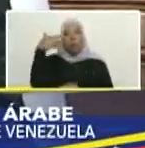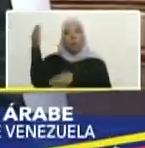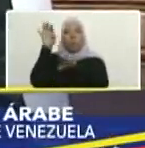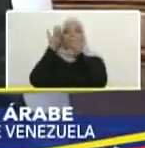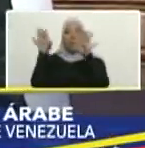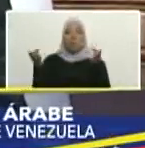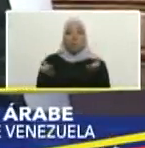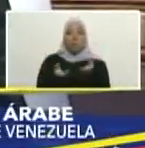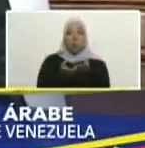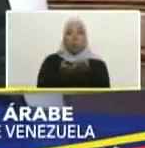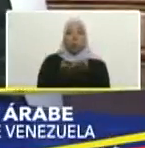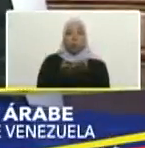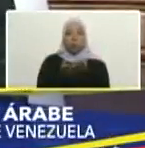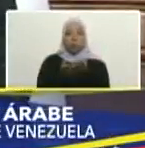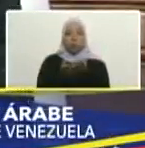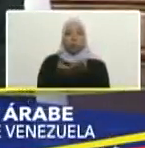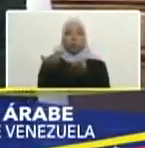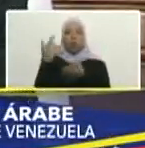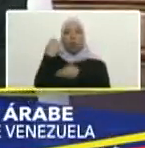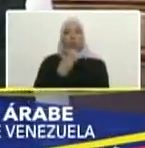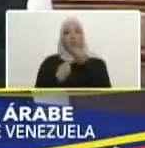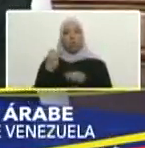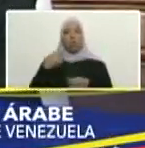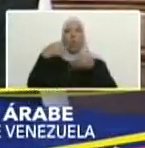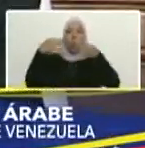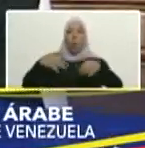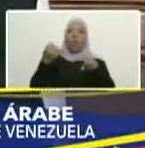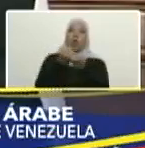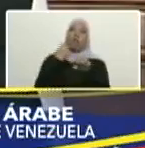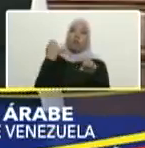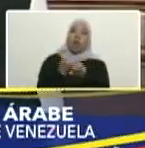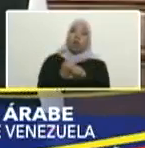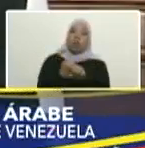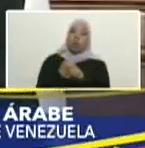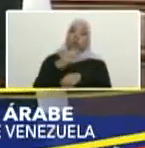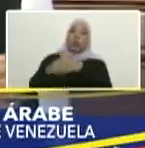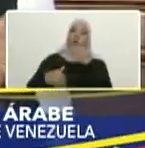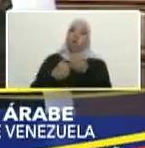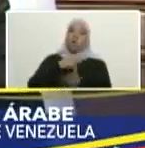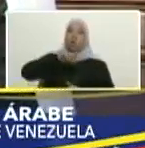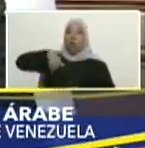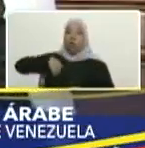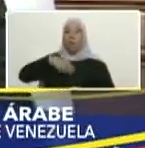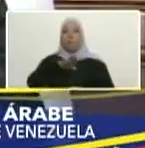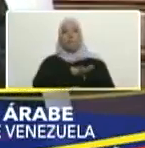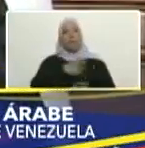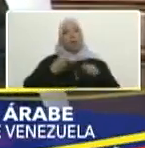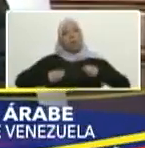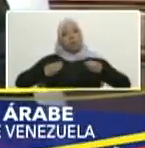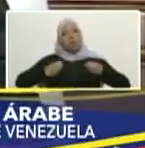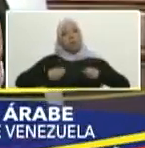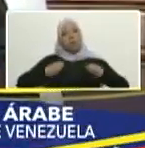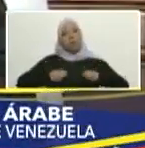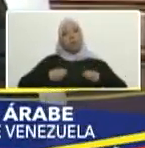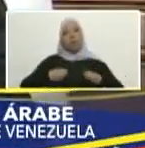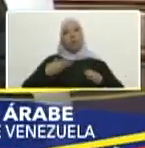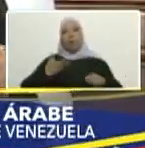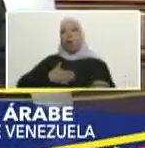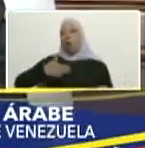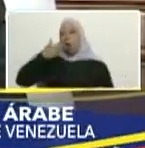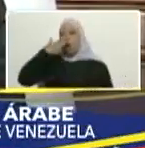mundo, de los que estamos comprometidos hasta con nuestras propias vidas, con la causa árabe,